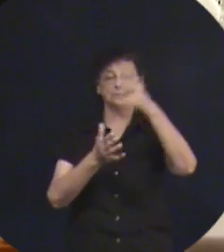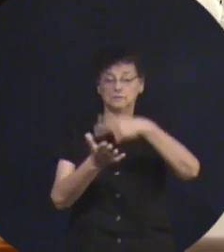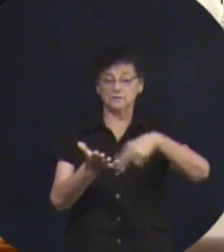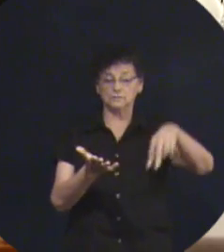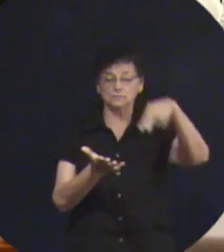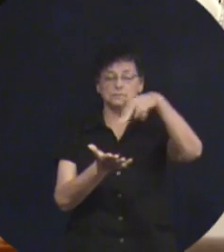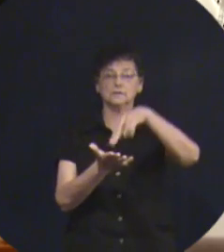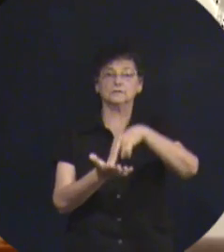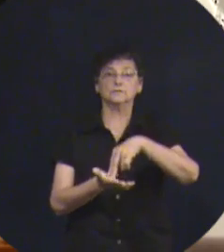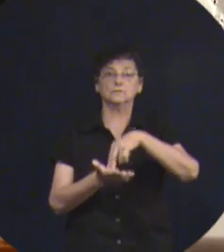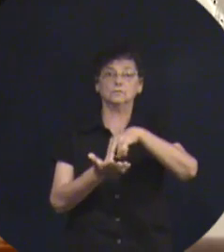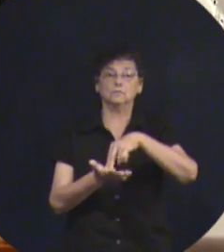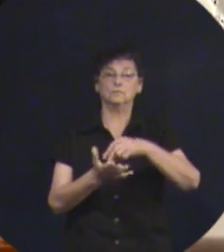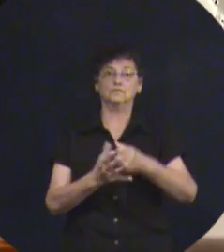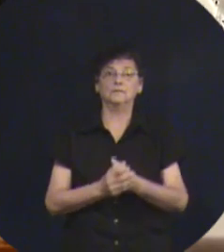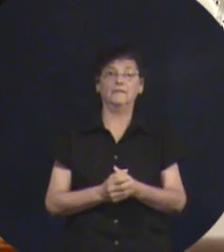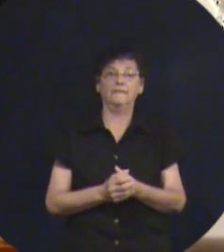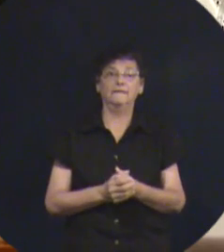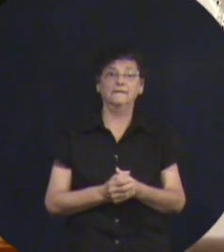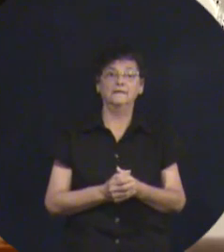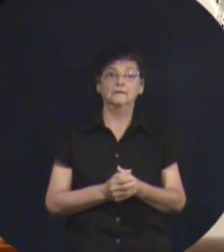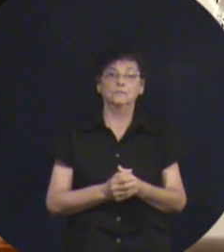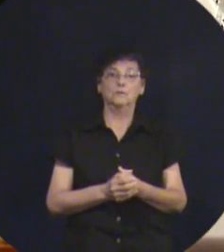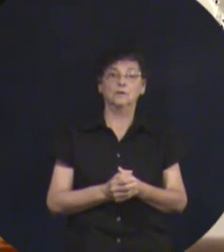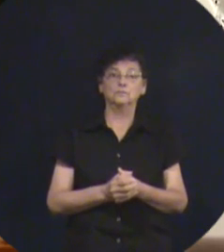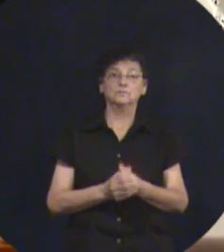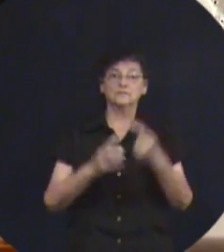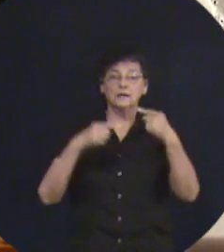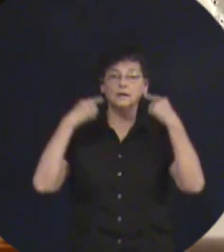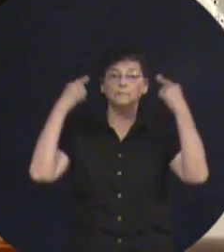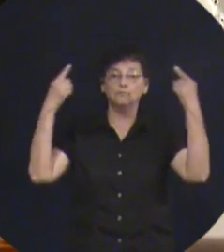proclamamos tu resurrección.